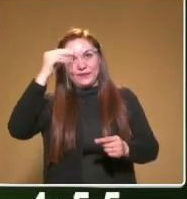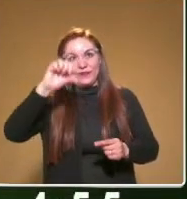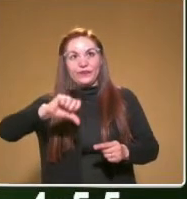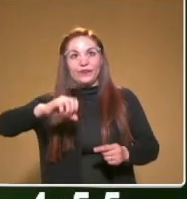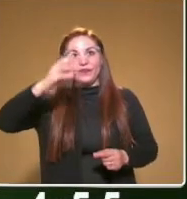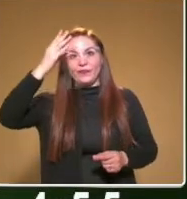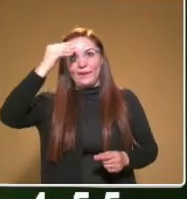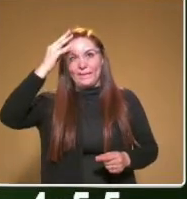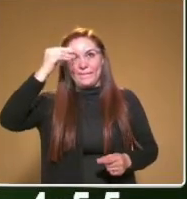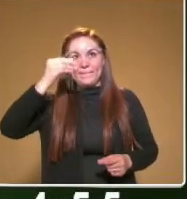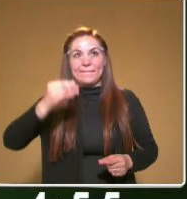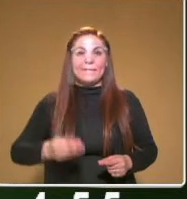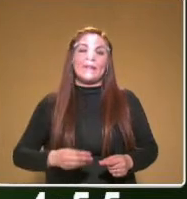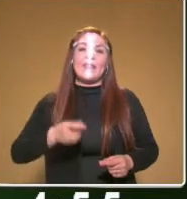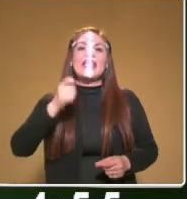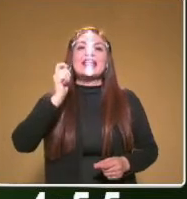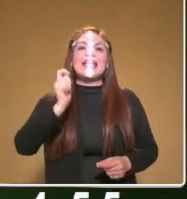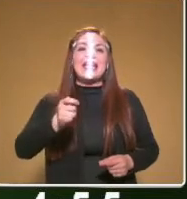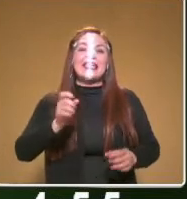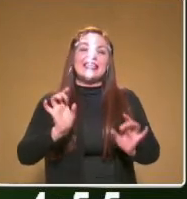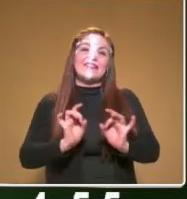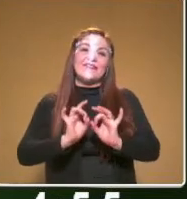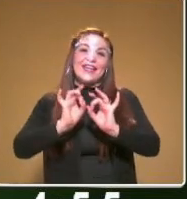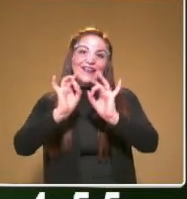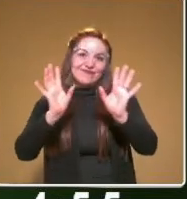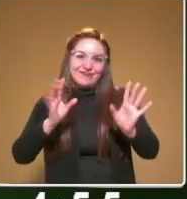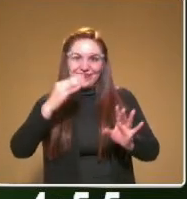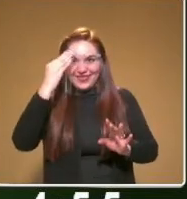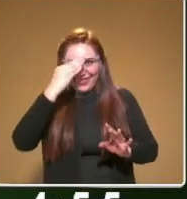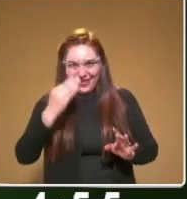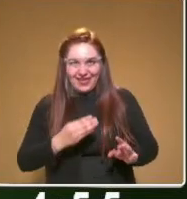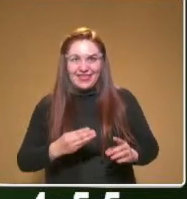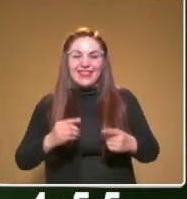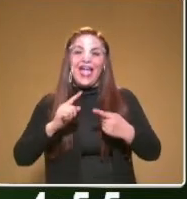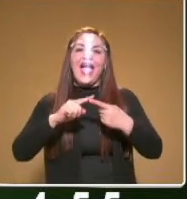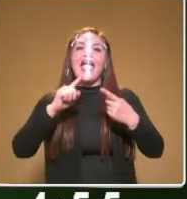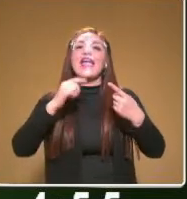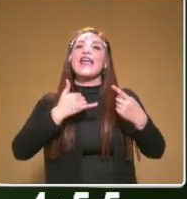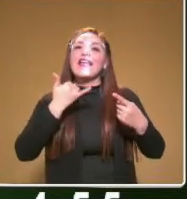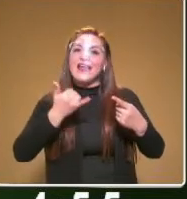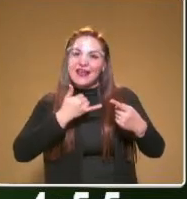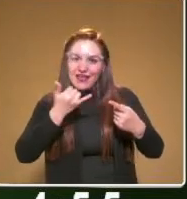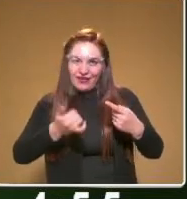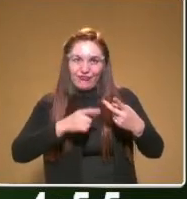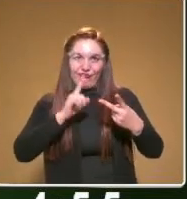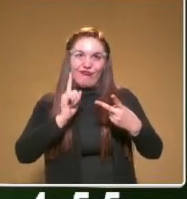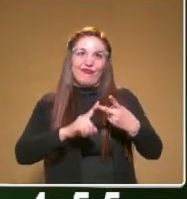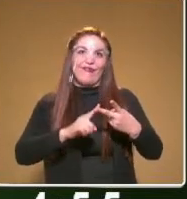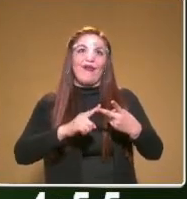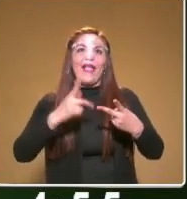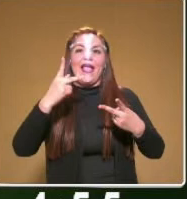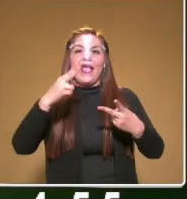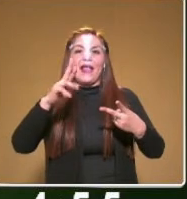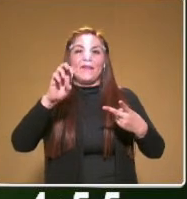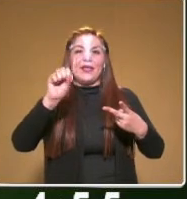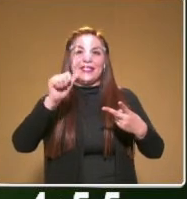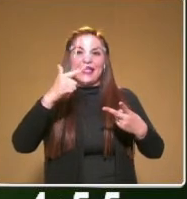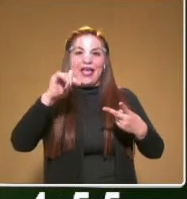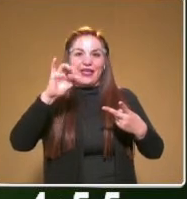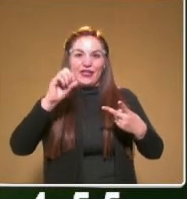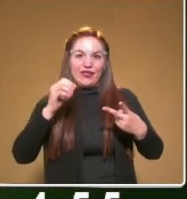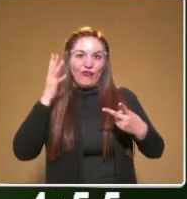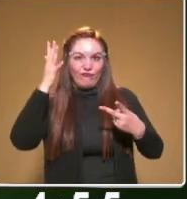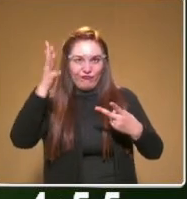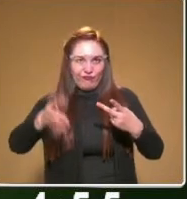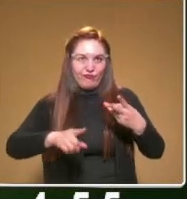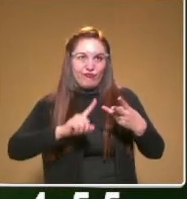aprendimos el género de la tragedia, que incluye el error trágico, el presagio, que son las señales, el héroe trágico, que